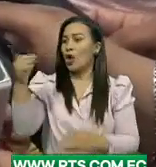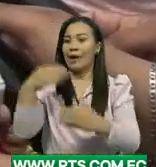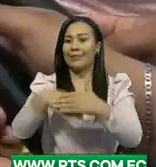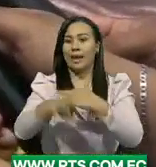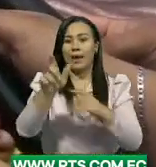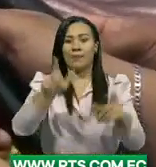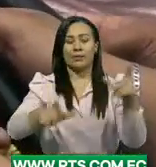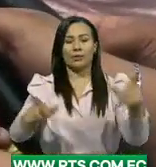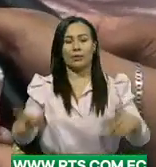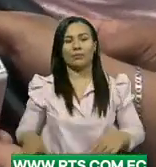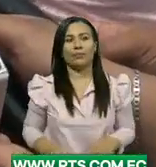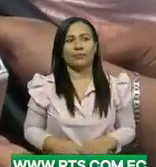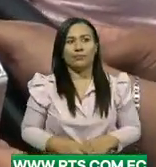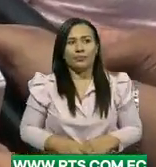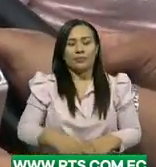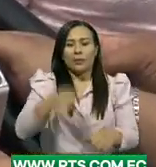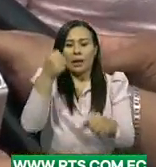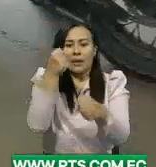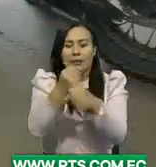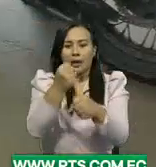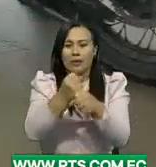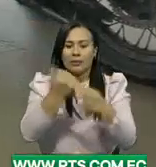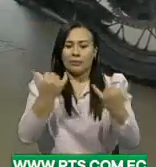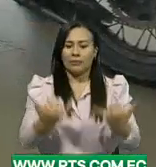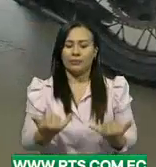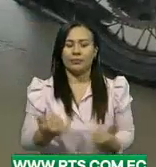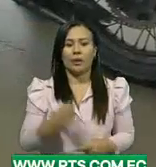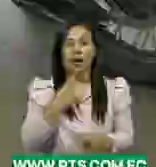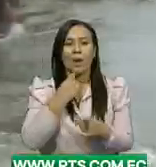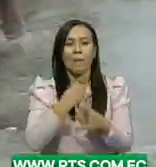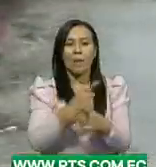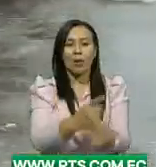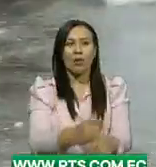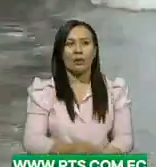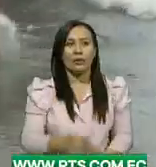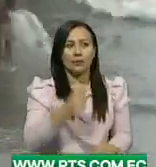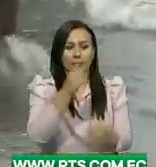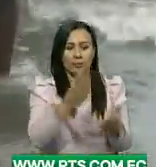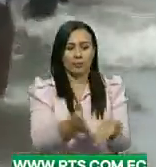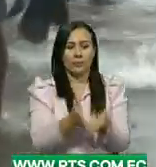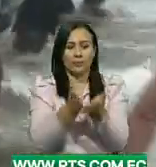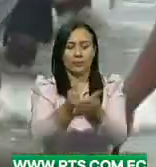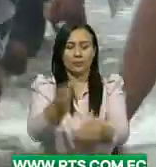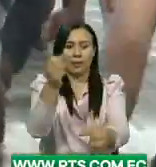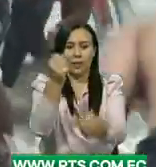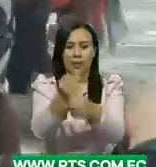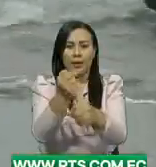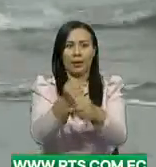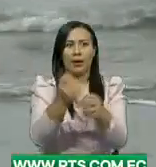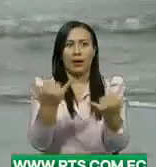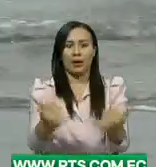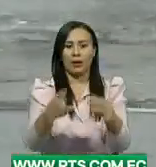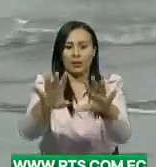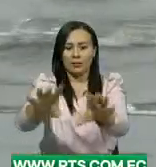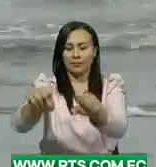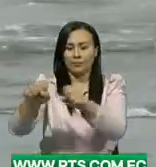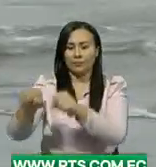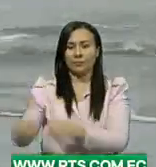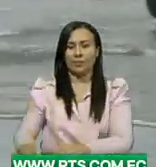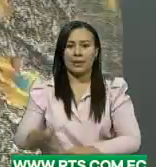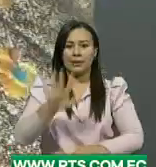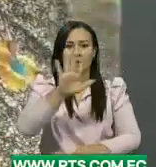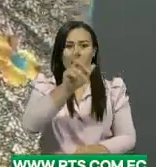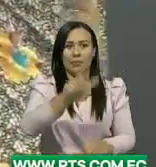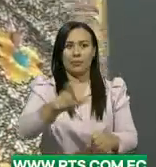los bañistas, el trabajo que estaban realizando ellos. Por este hecho, una lancha dedicada a actividades turísticas fue retenida y 5